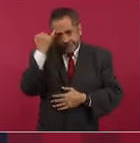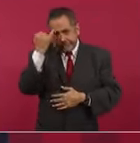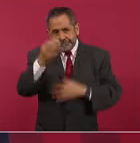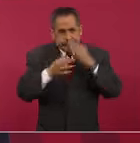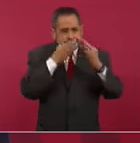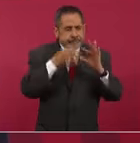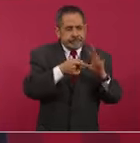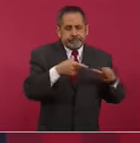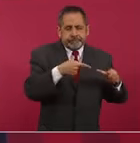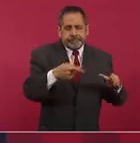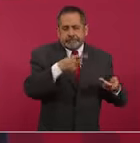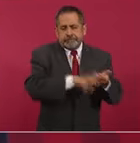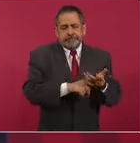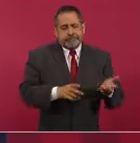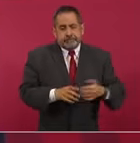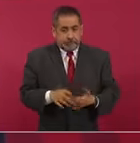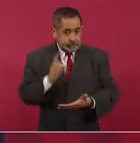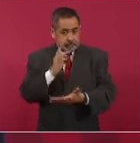y no solo en México,